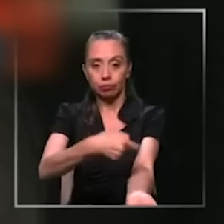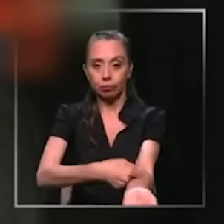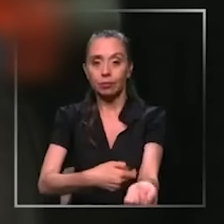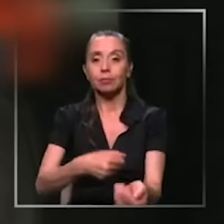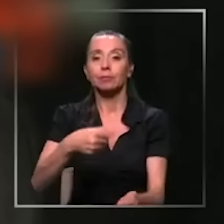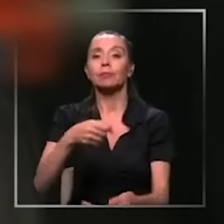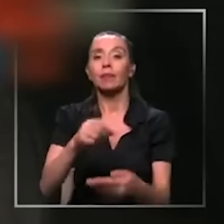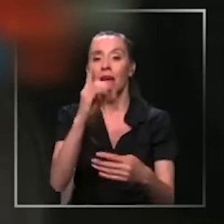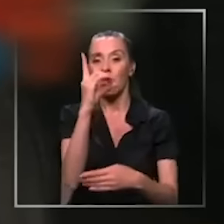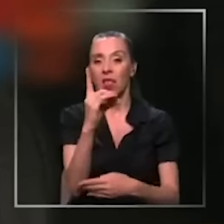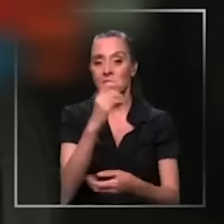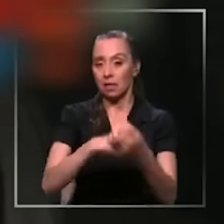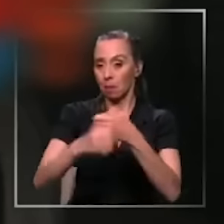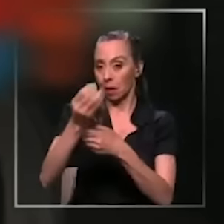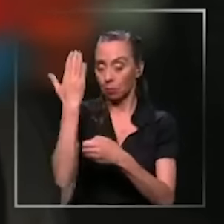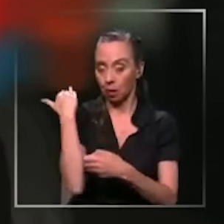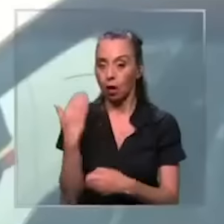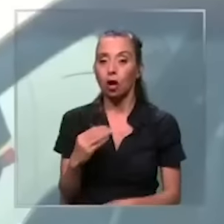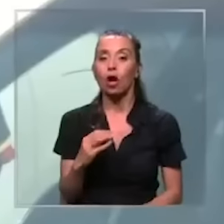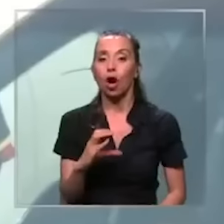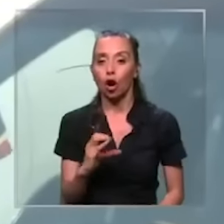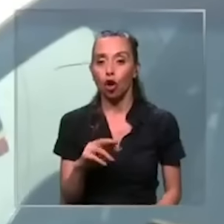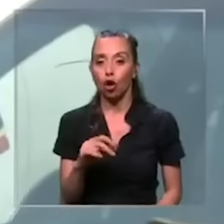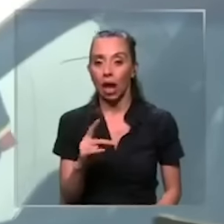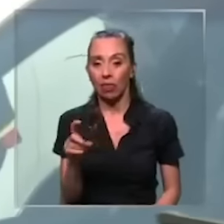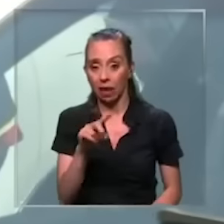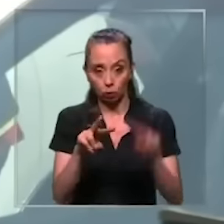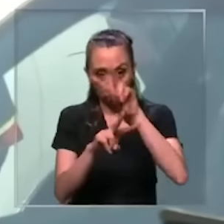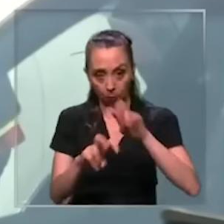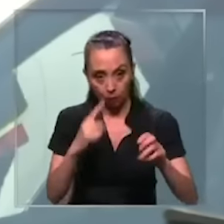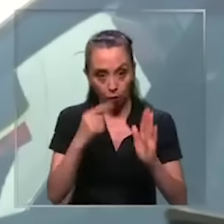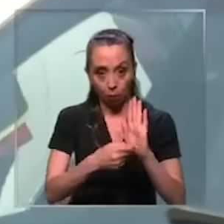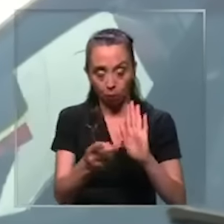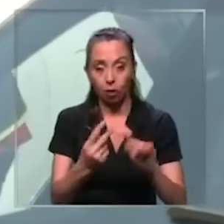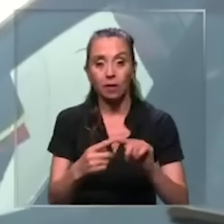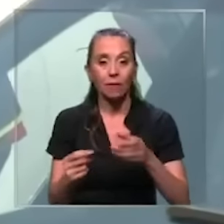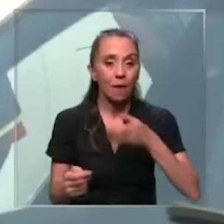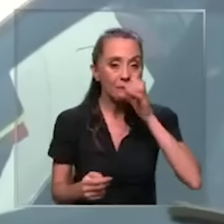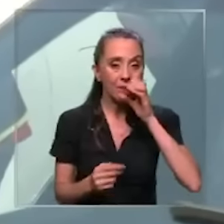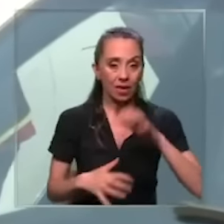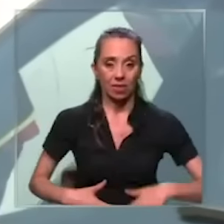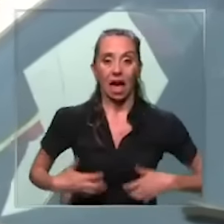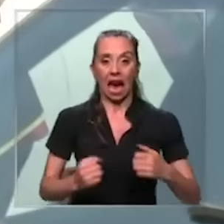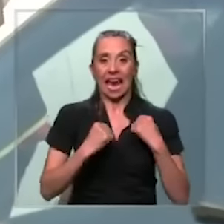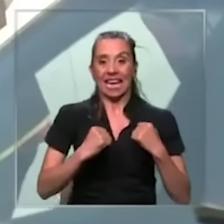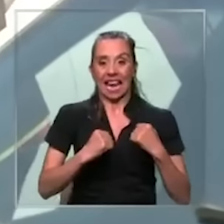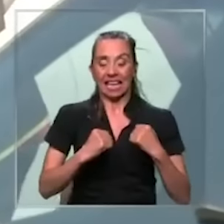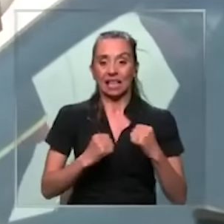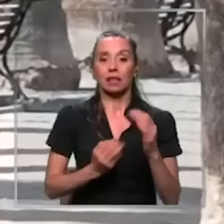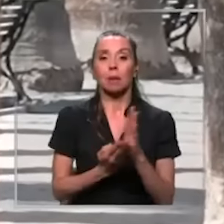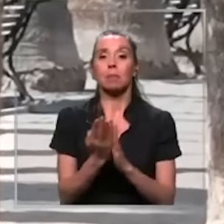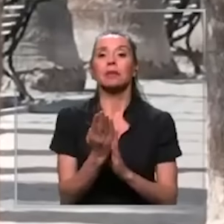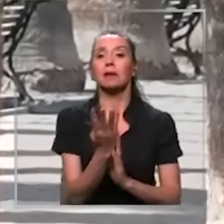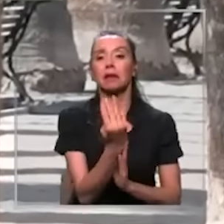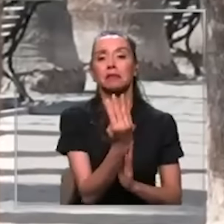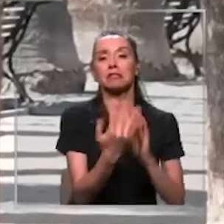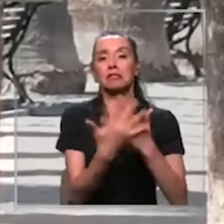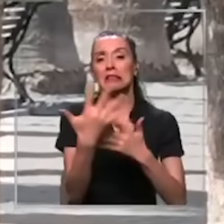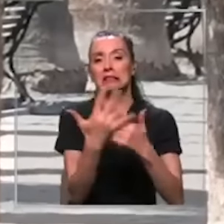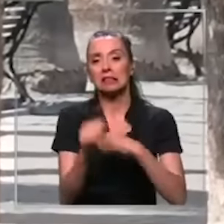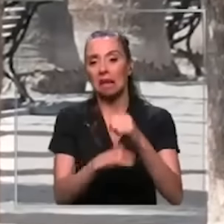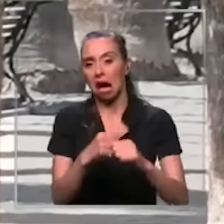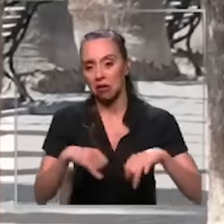pasado, Conadecus publicó un estudio cualitativo que reveló que a diferencia de las energéticas en que el consumo parte en la preadolescencia,